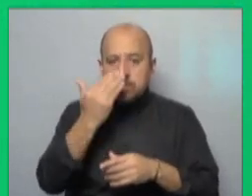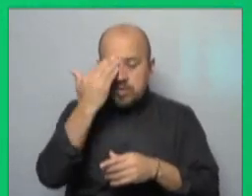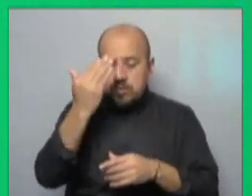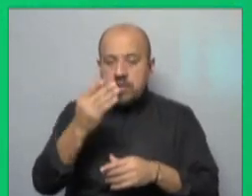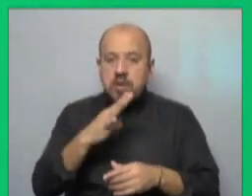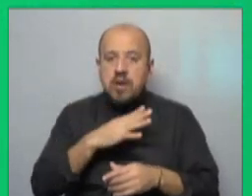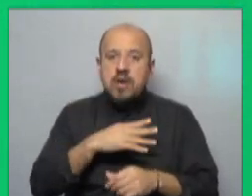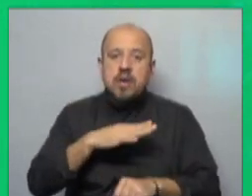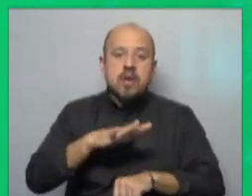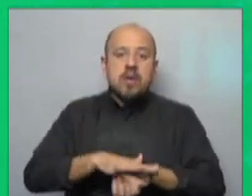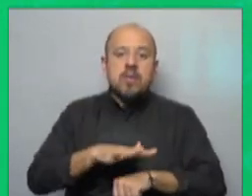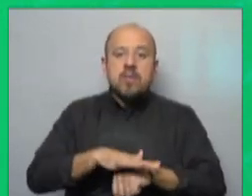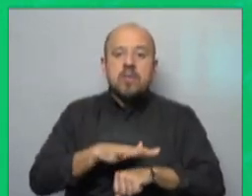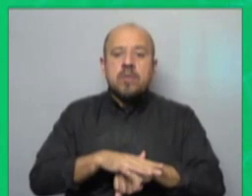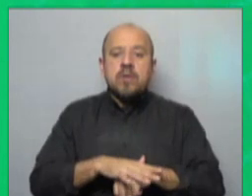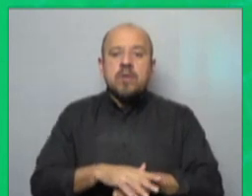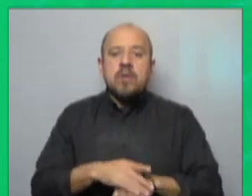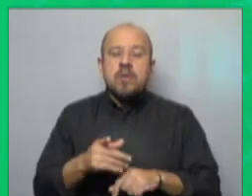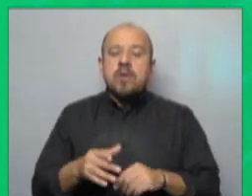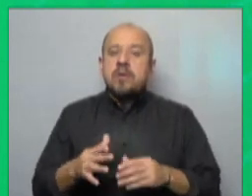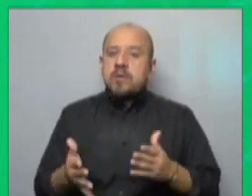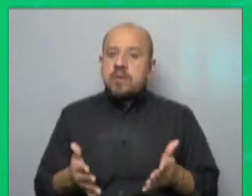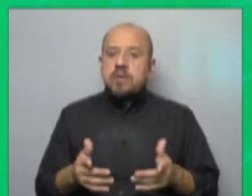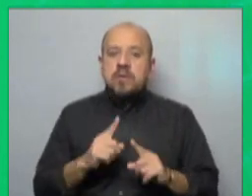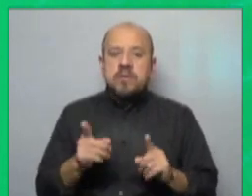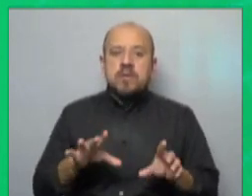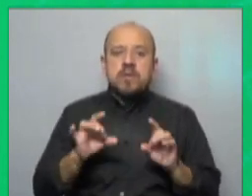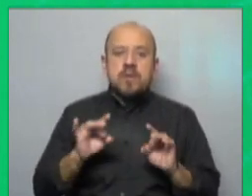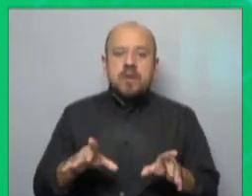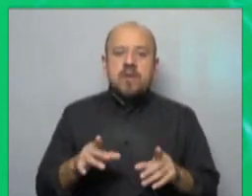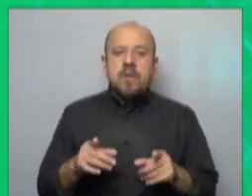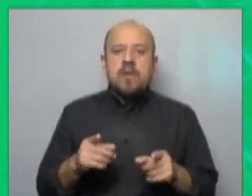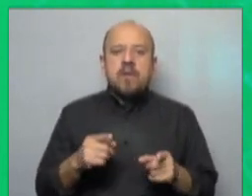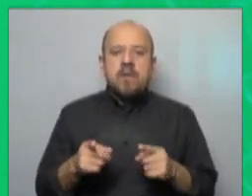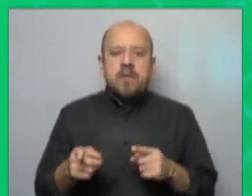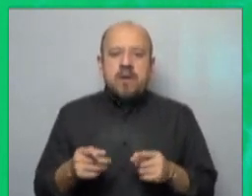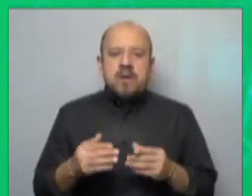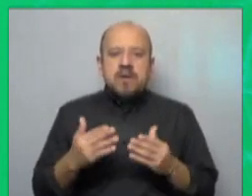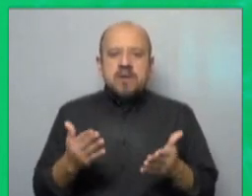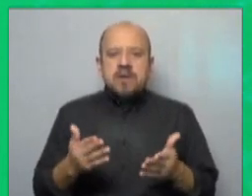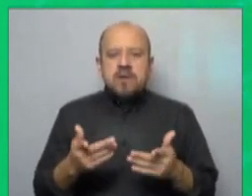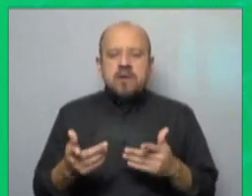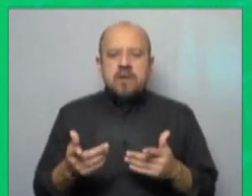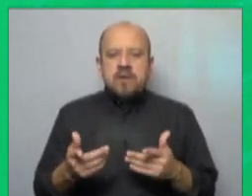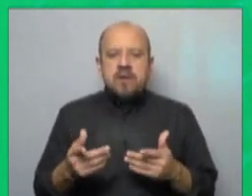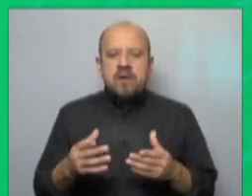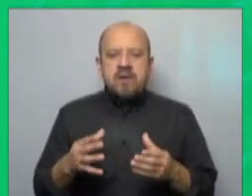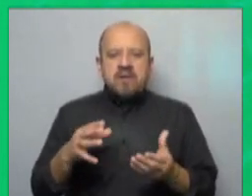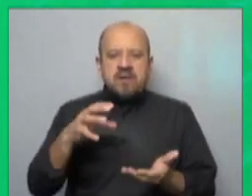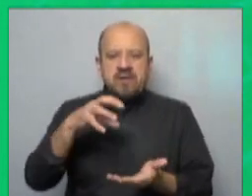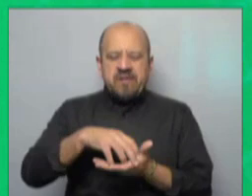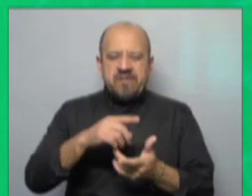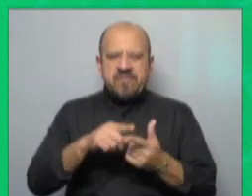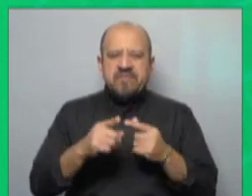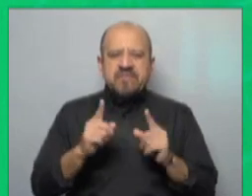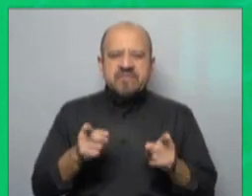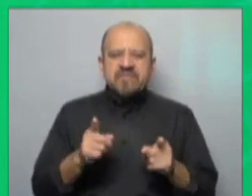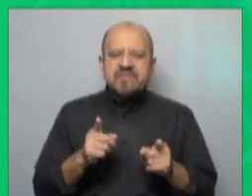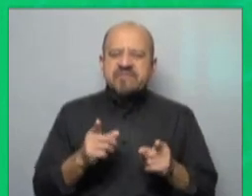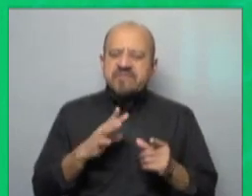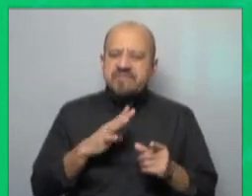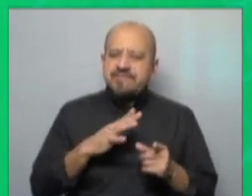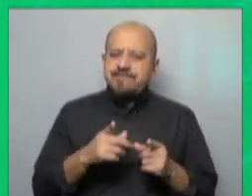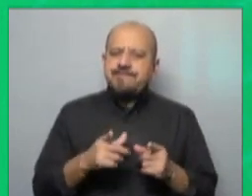momentos en donde es ese juego no es solamente con uno de los de los partidos que conforman la coalición sino que son